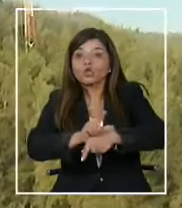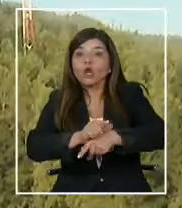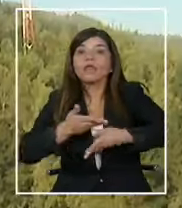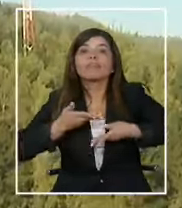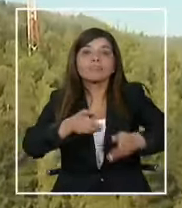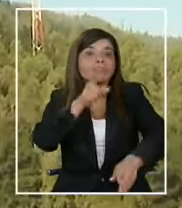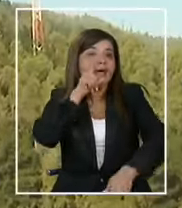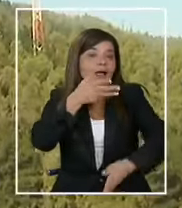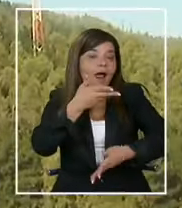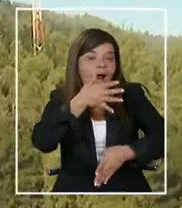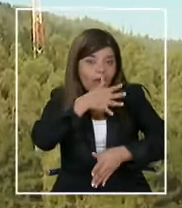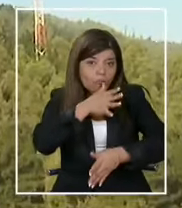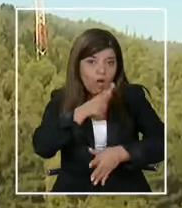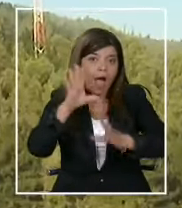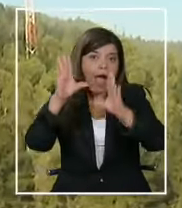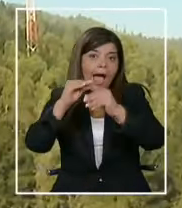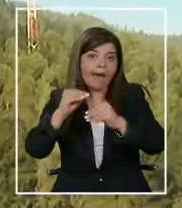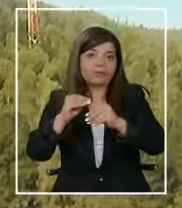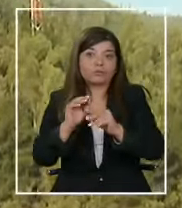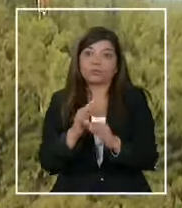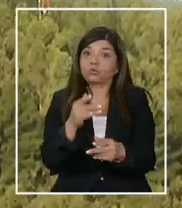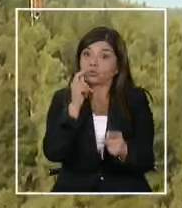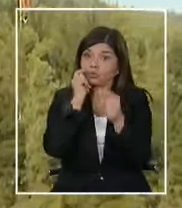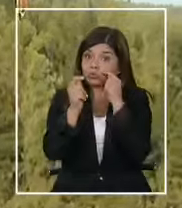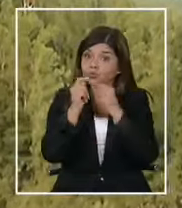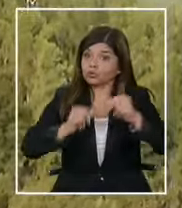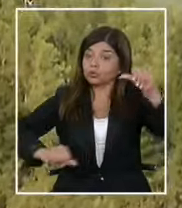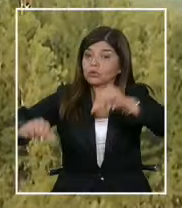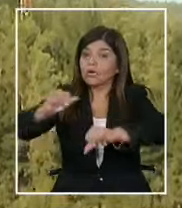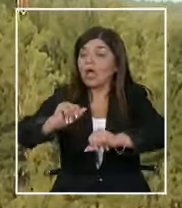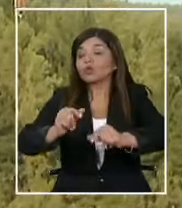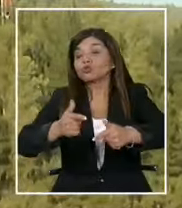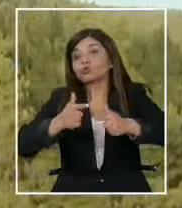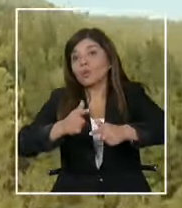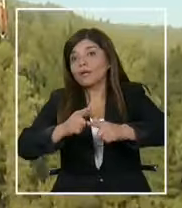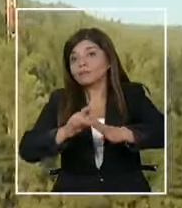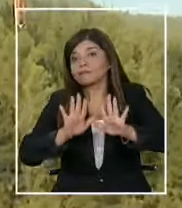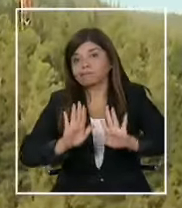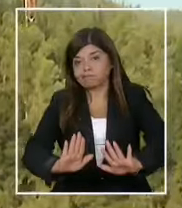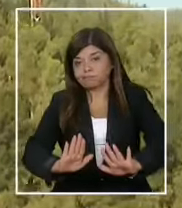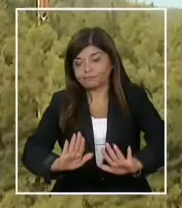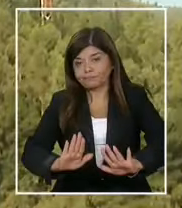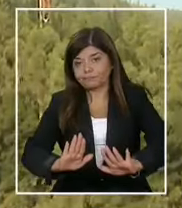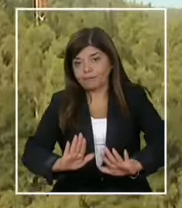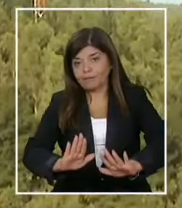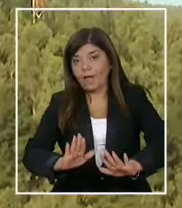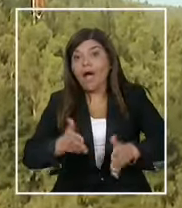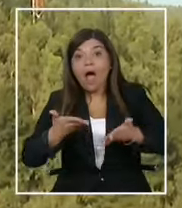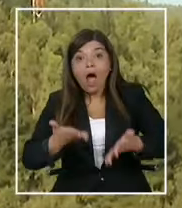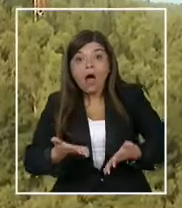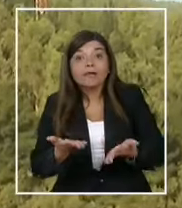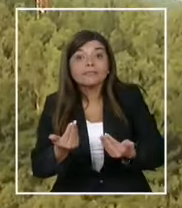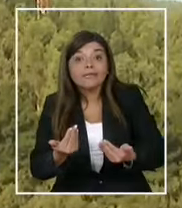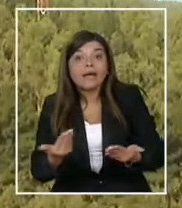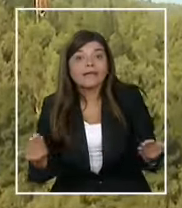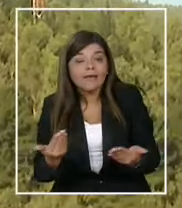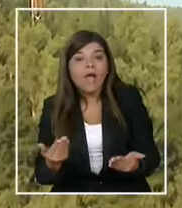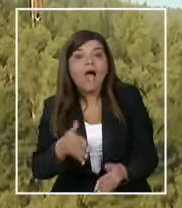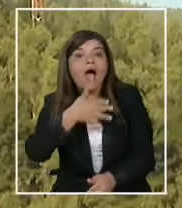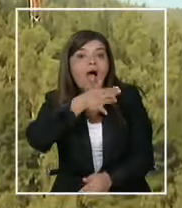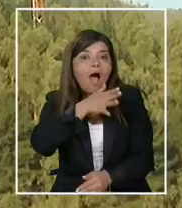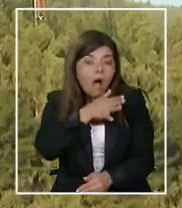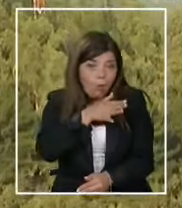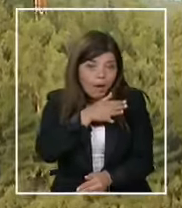momentos. Anoche había una emergencia de orden químico, que afortunadamente no pasó a mayores, y que ahora lo que se requiere es el agua. Muchos de ellos